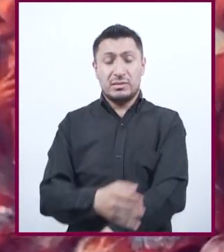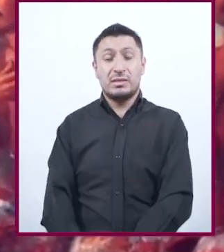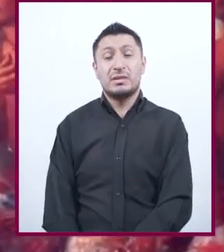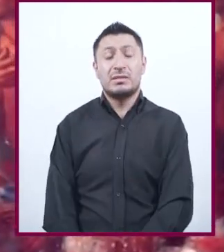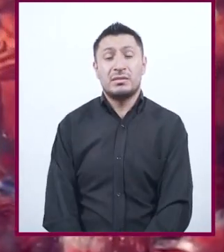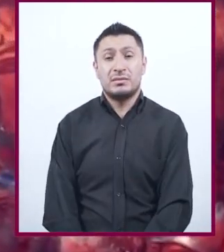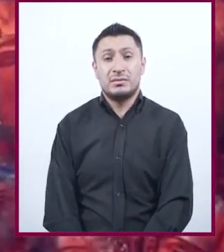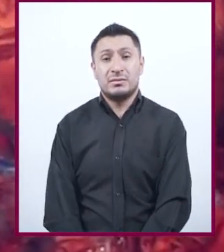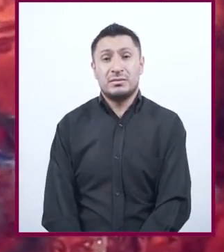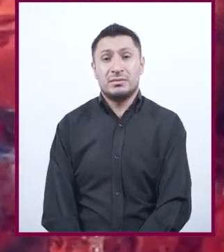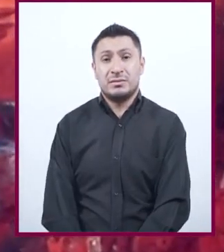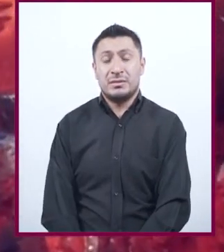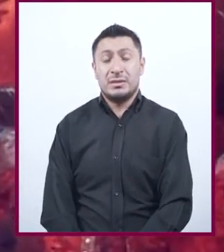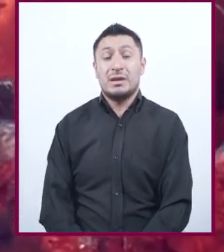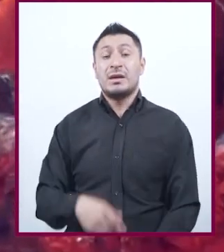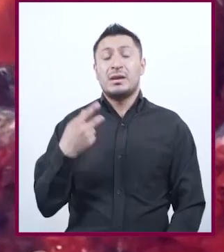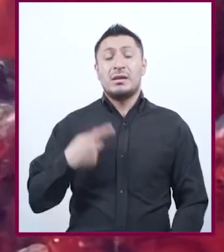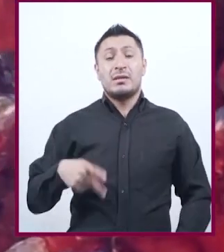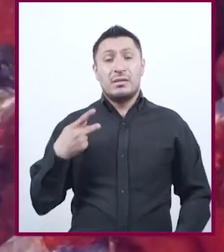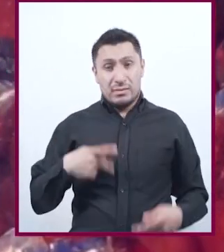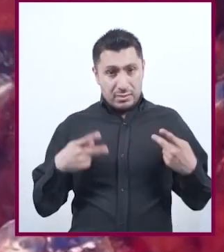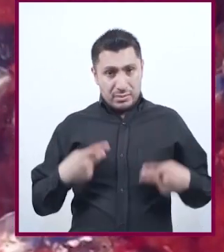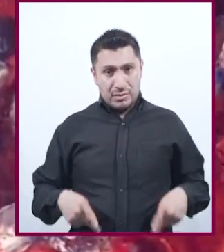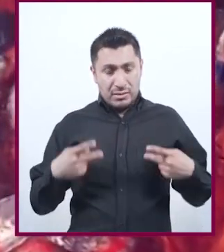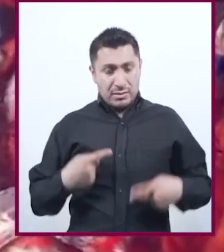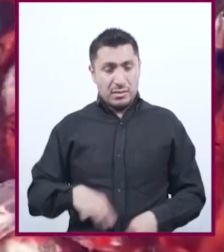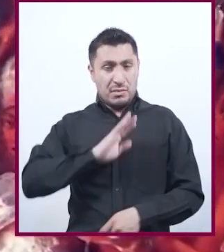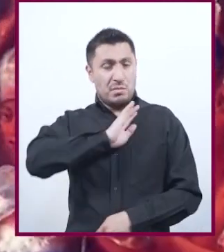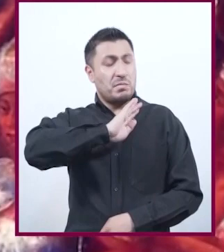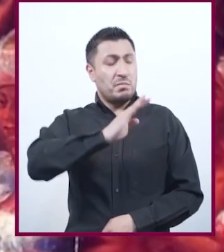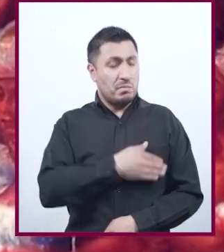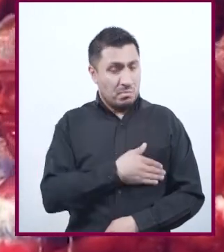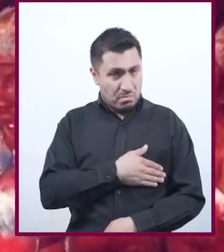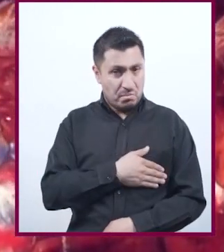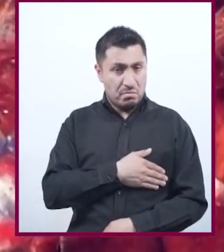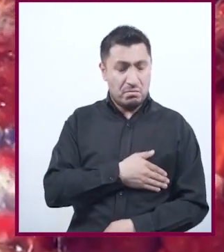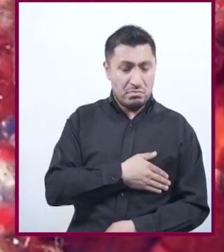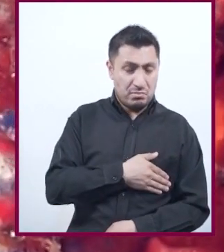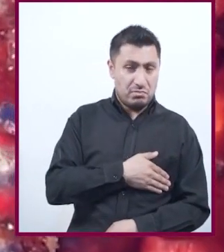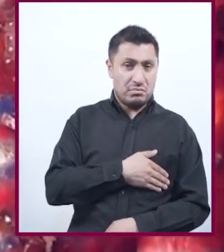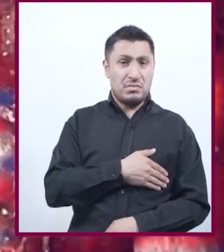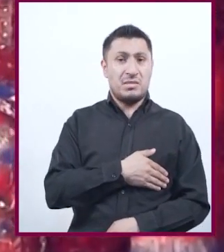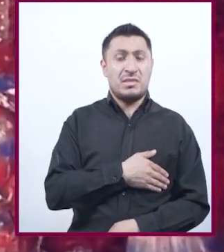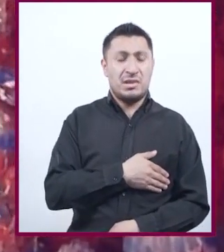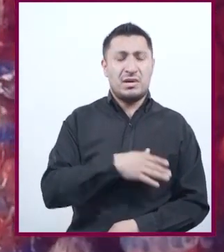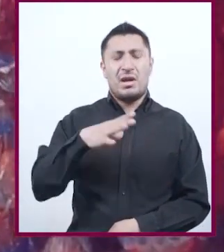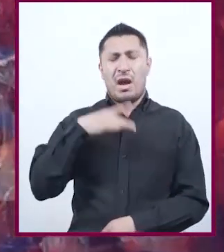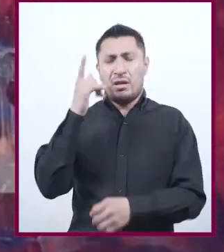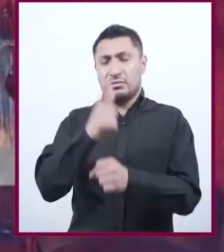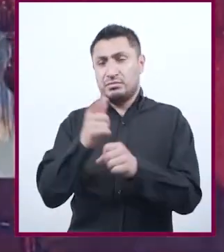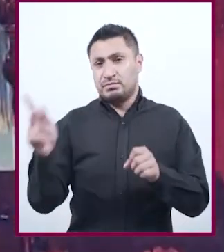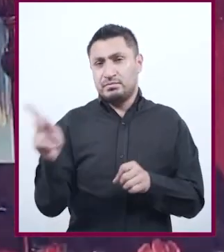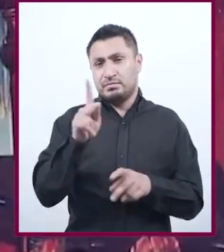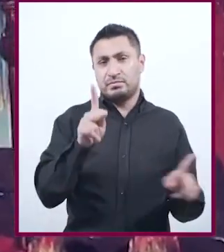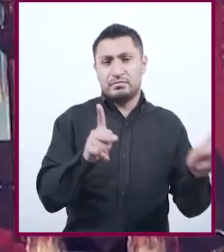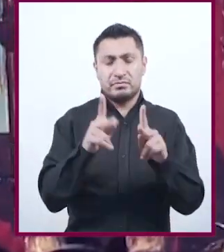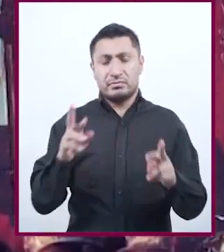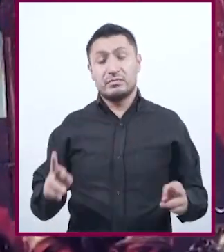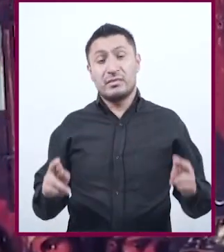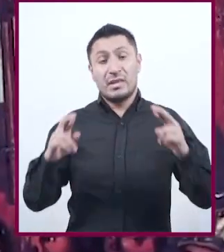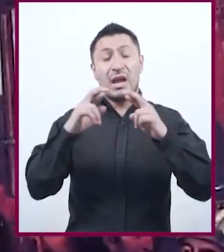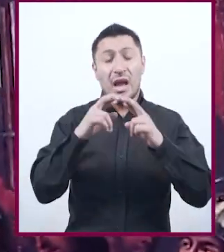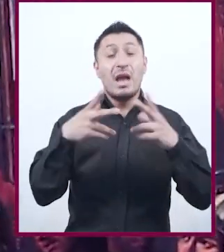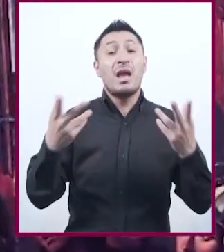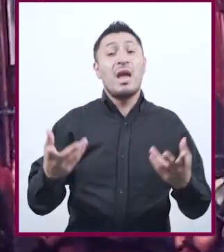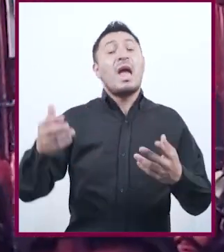mismos misioneros, encontraron algunas similitudes con la religión de las religiones prehispánicas, sobre todo